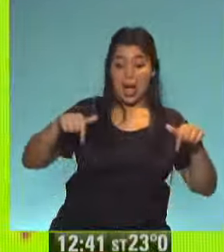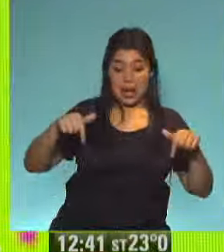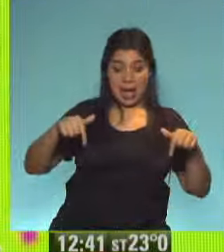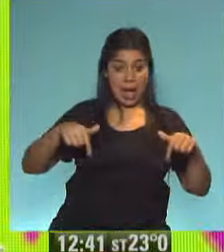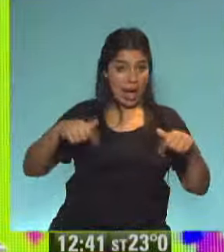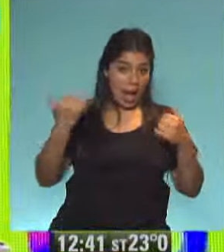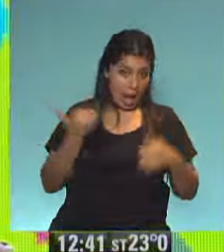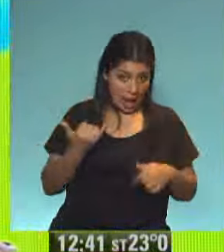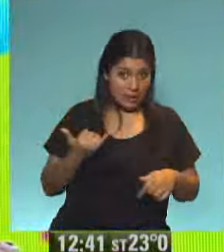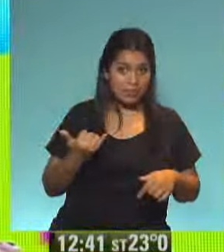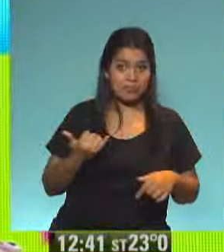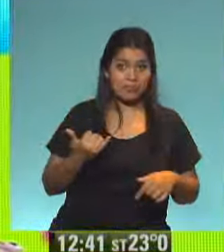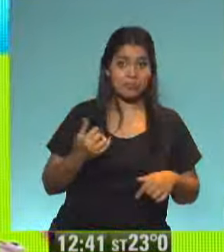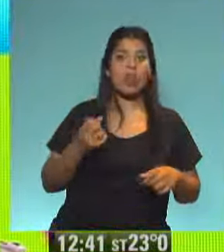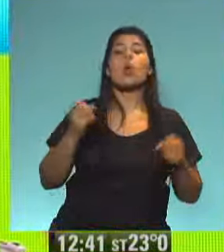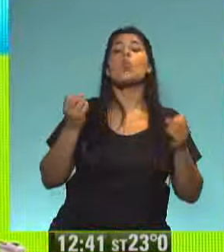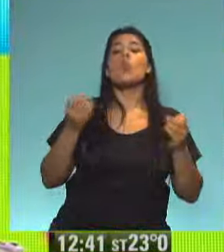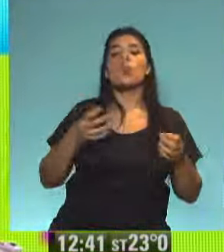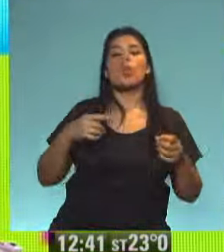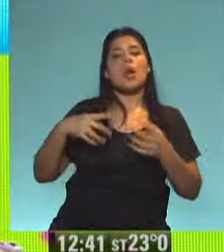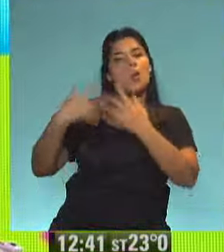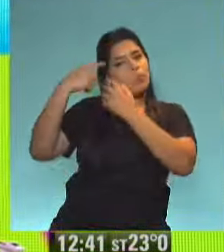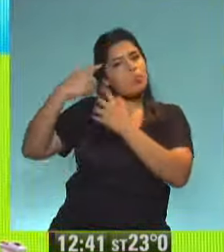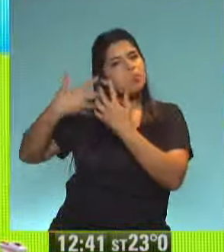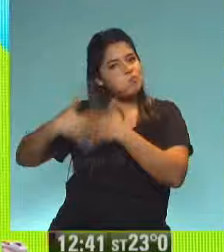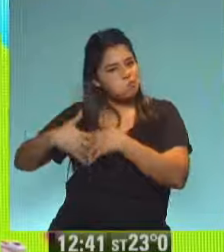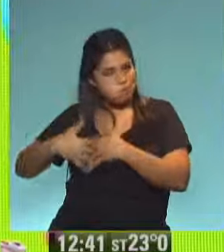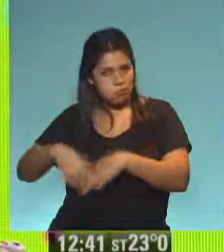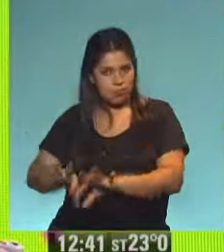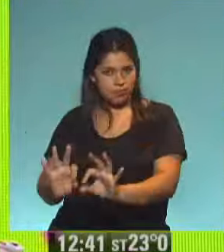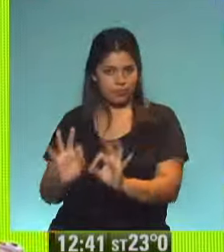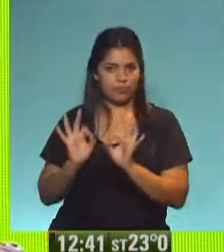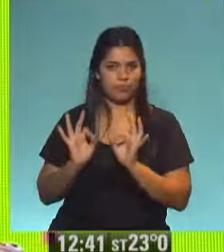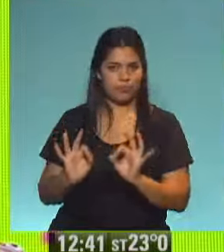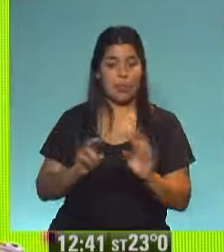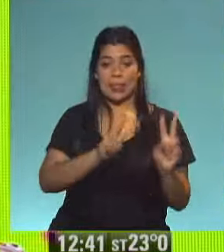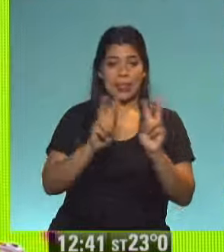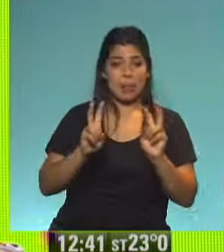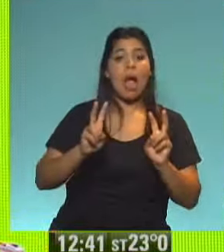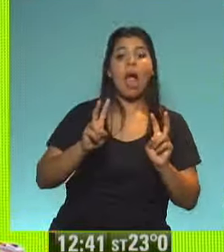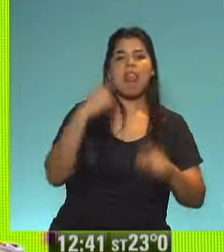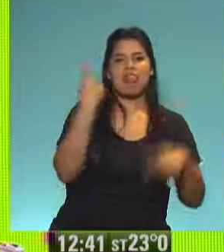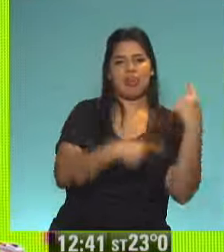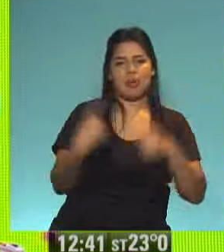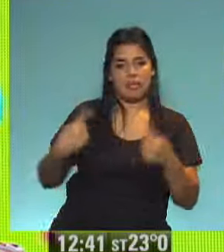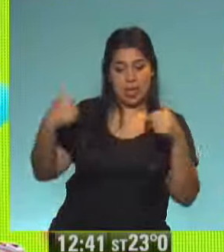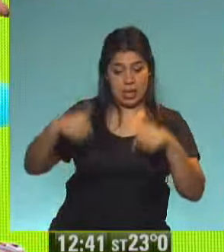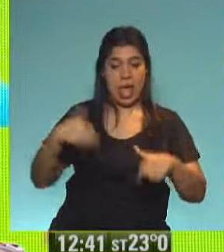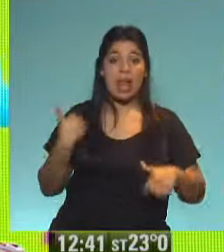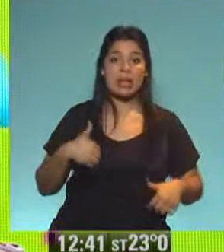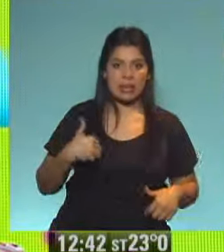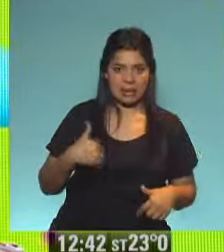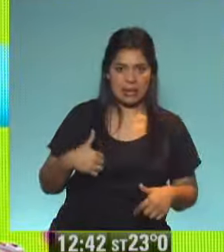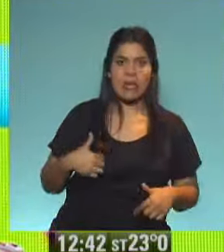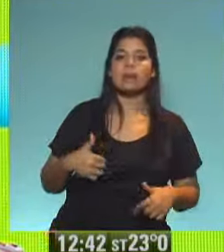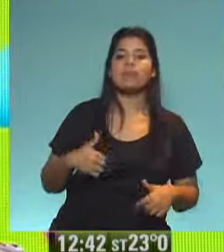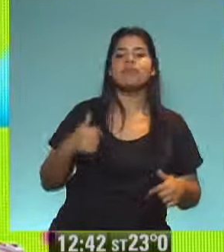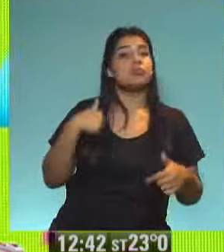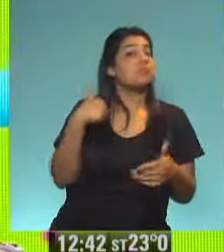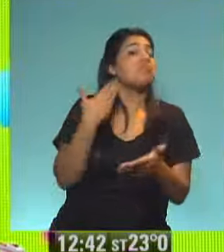ya que estuvimos reflexionando y pensando sobre este tema de la diversidad en nuestro país, yo les quería proponer